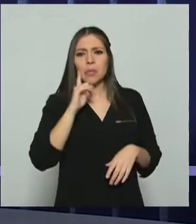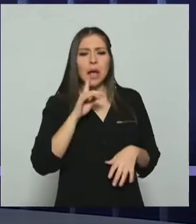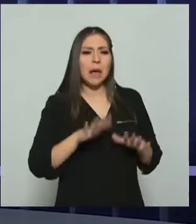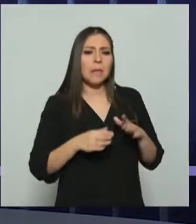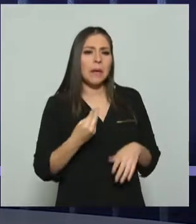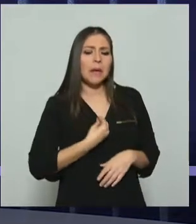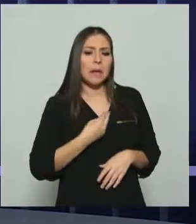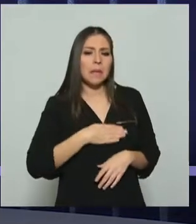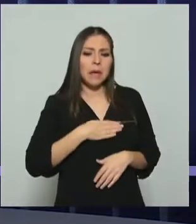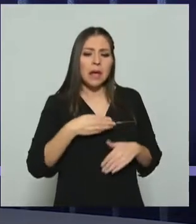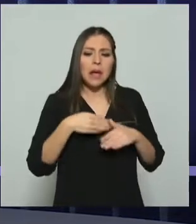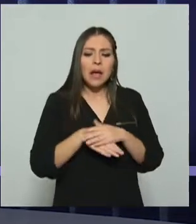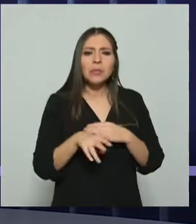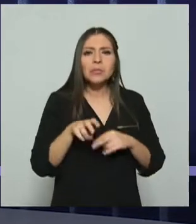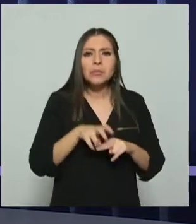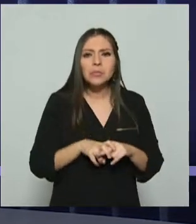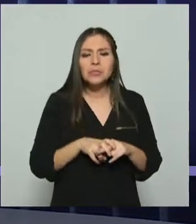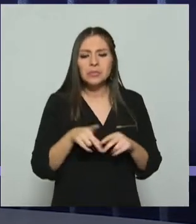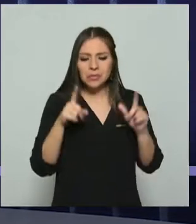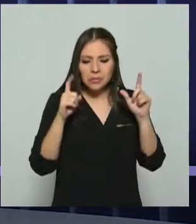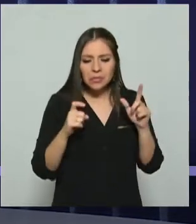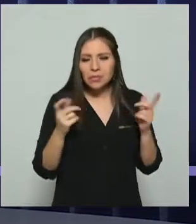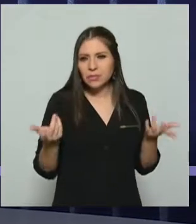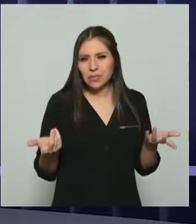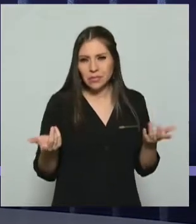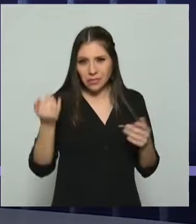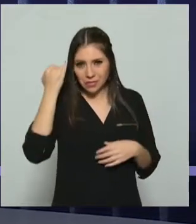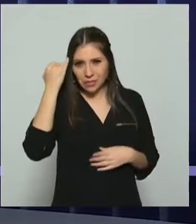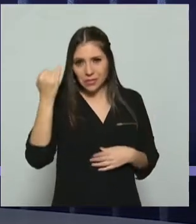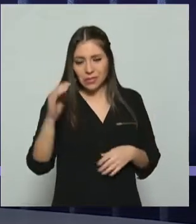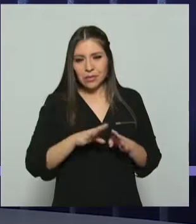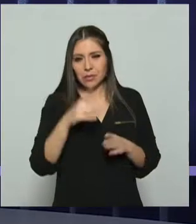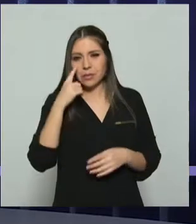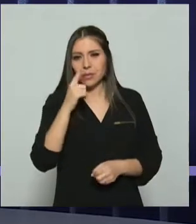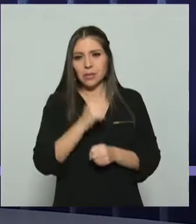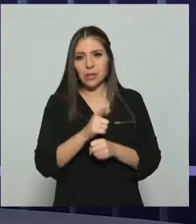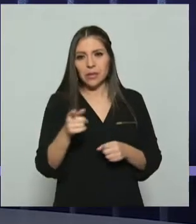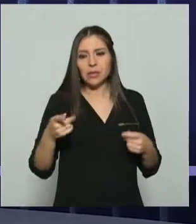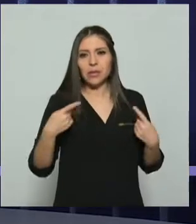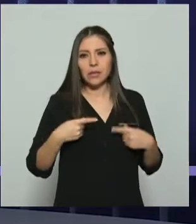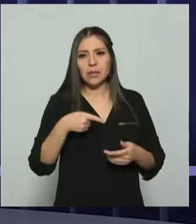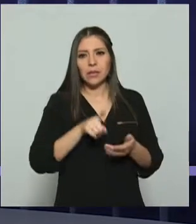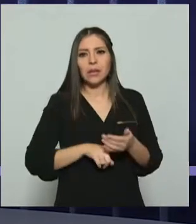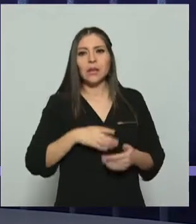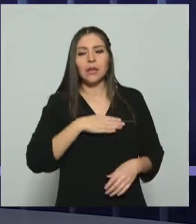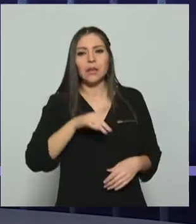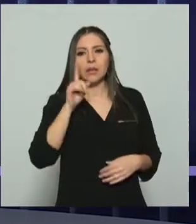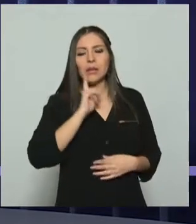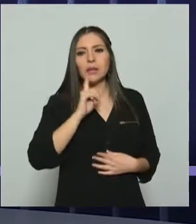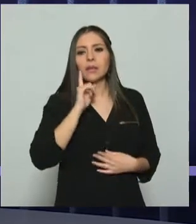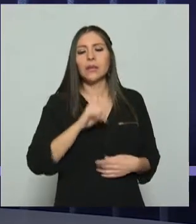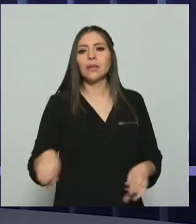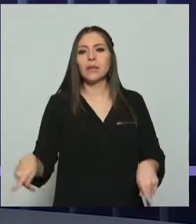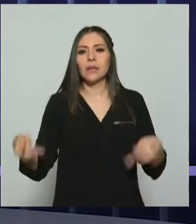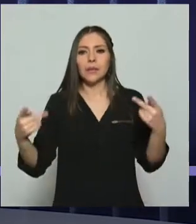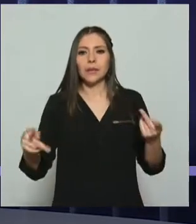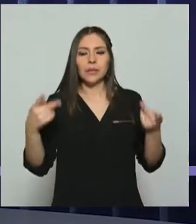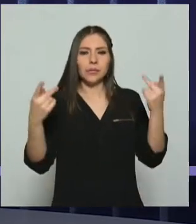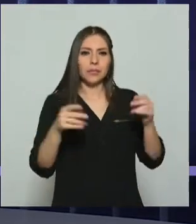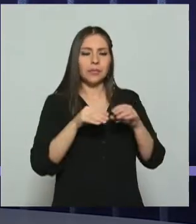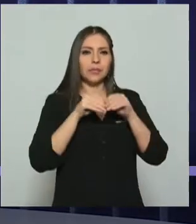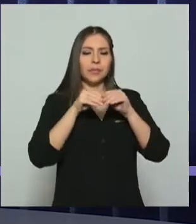necesidad fisiológica. Imagínese usted cómo fue sorprendido este individuo adentro de los baños de mujeres y vendiendo las